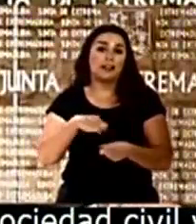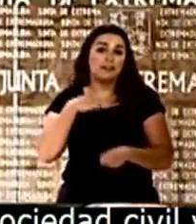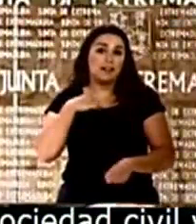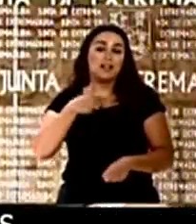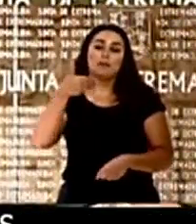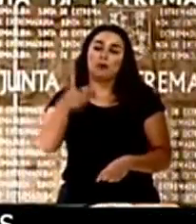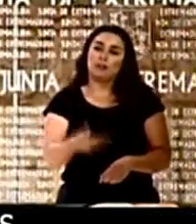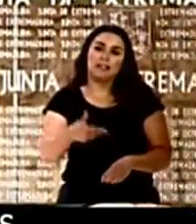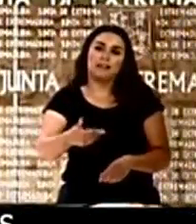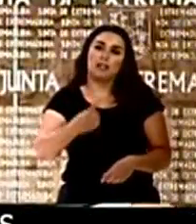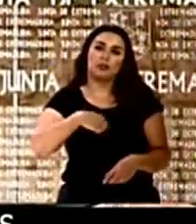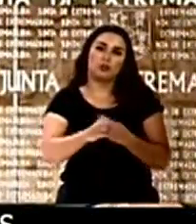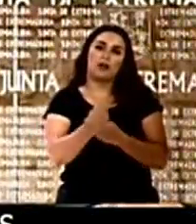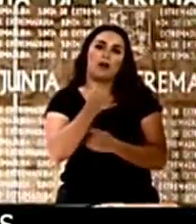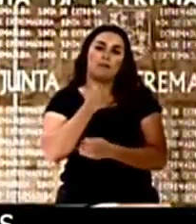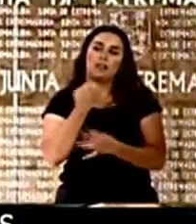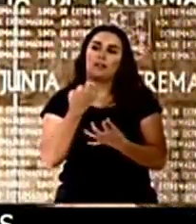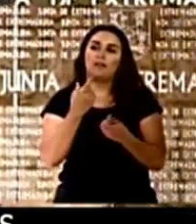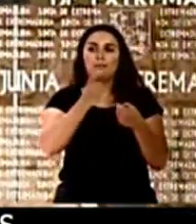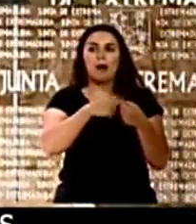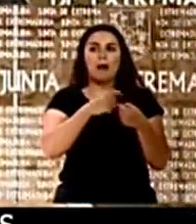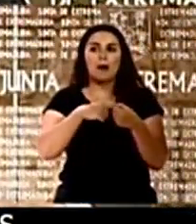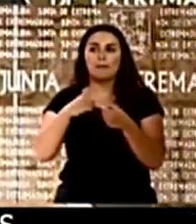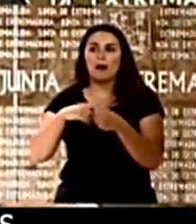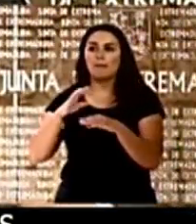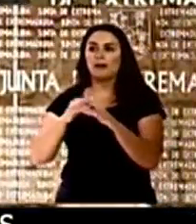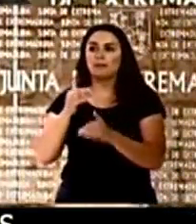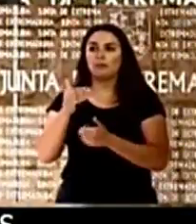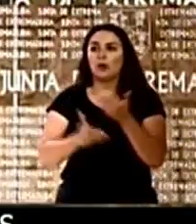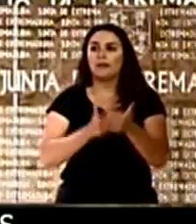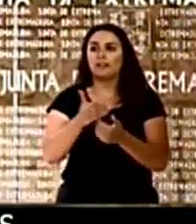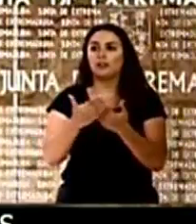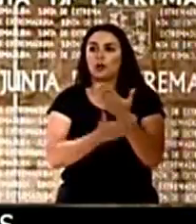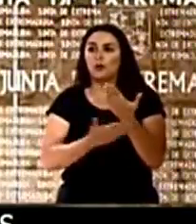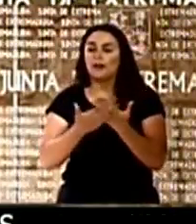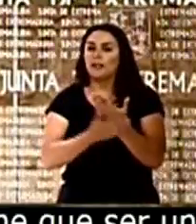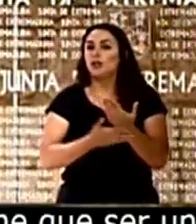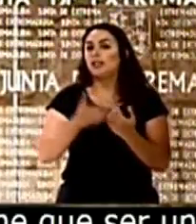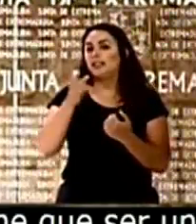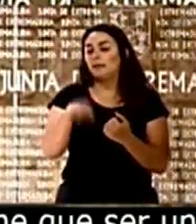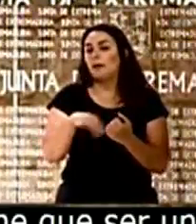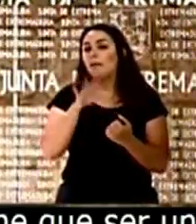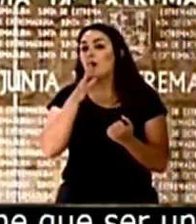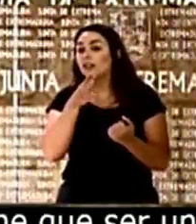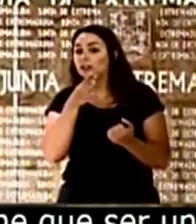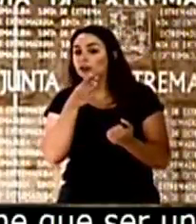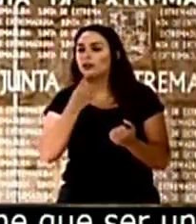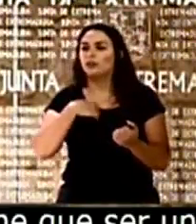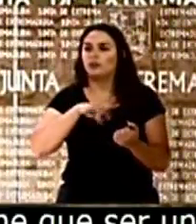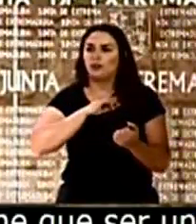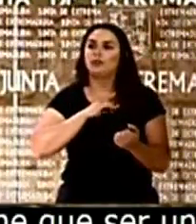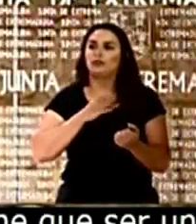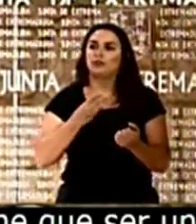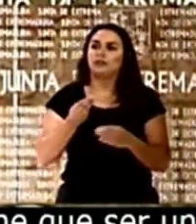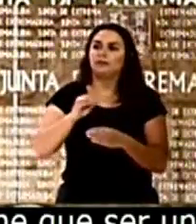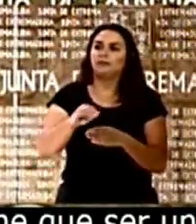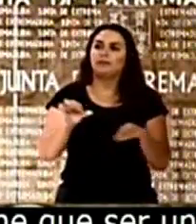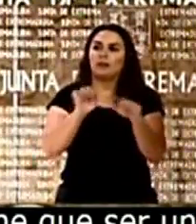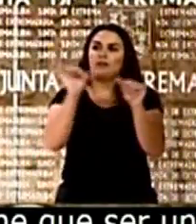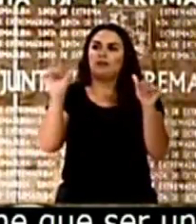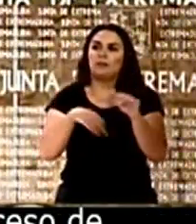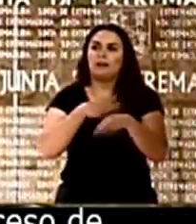que ser un pilar fundamental y la participación en este proceso de gobernanza, y ese es el valor añadido de esta forma de